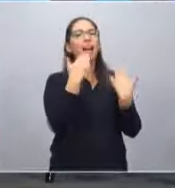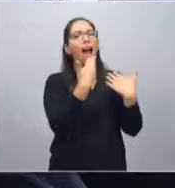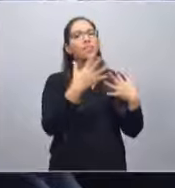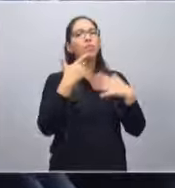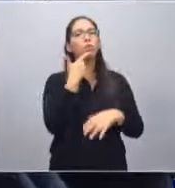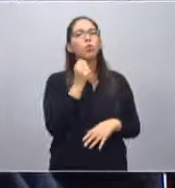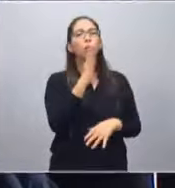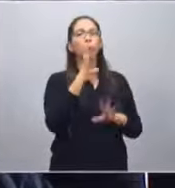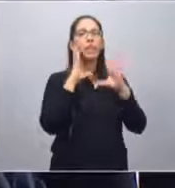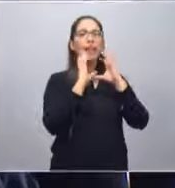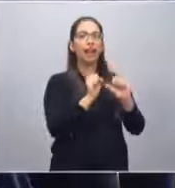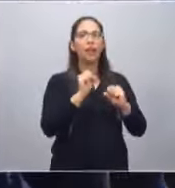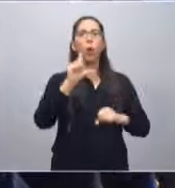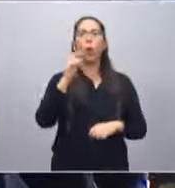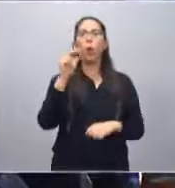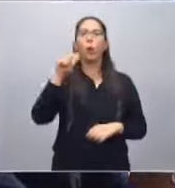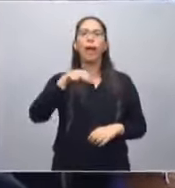Leandro